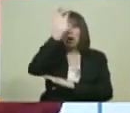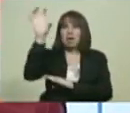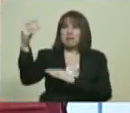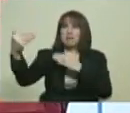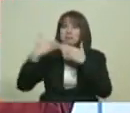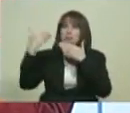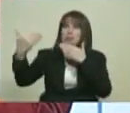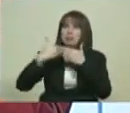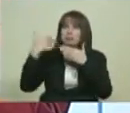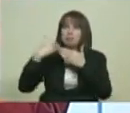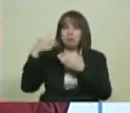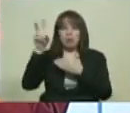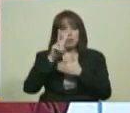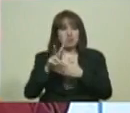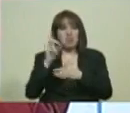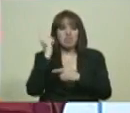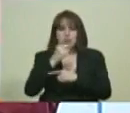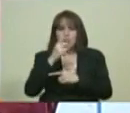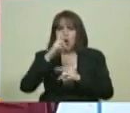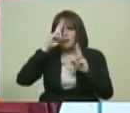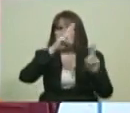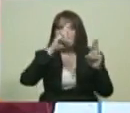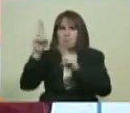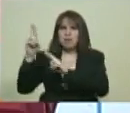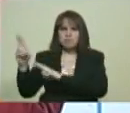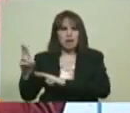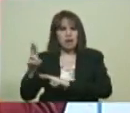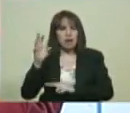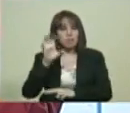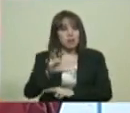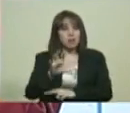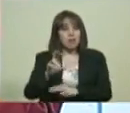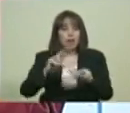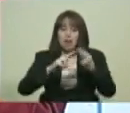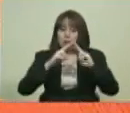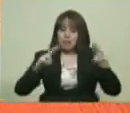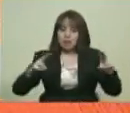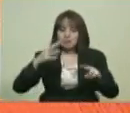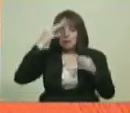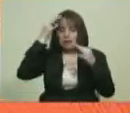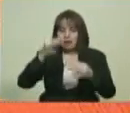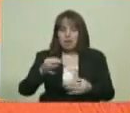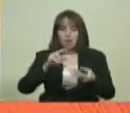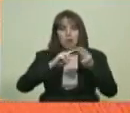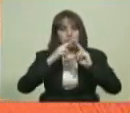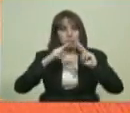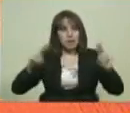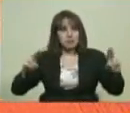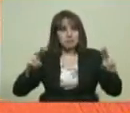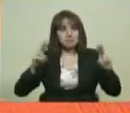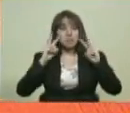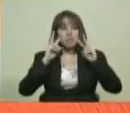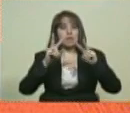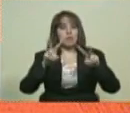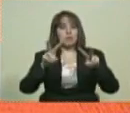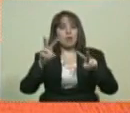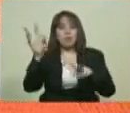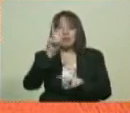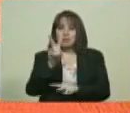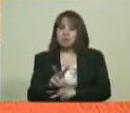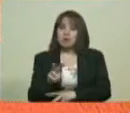Hagamos respetar a nuestro país. Hagámoslo respetar en paz. Creo en la paz. y veo a la Venezuela de